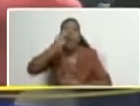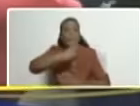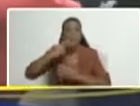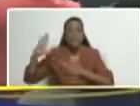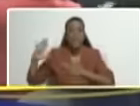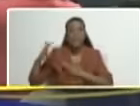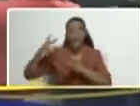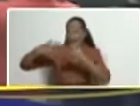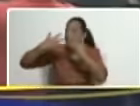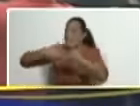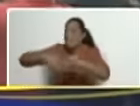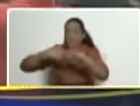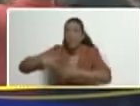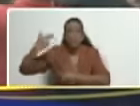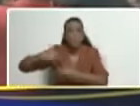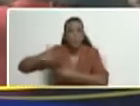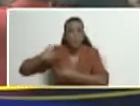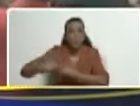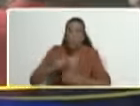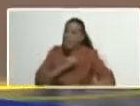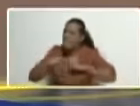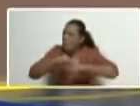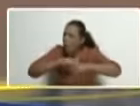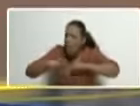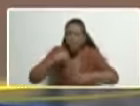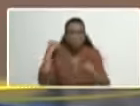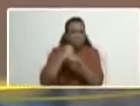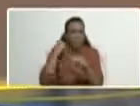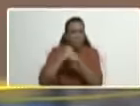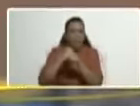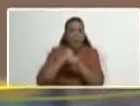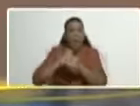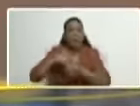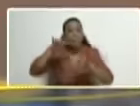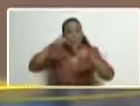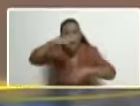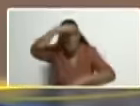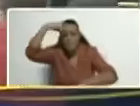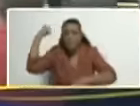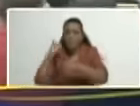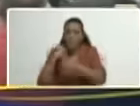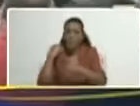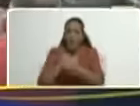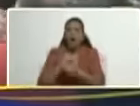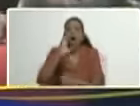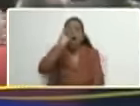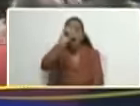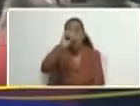comprometan todos en actos de movilización de la clase obrera.